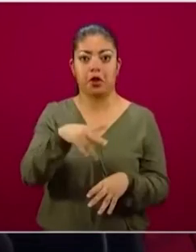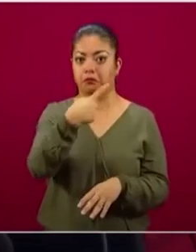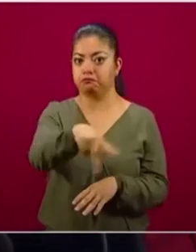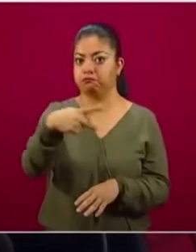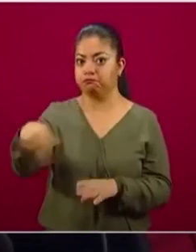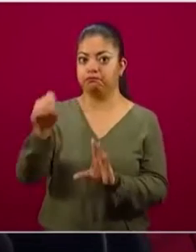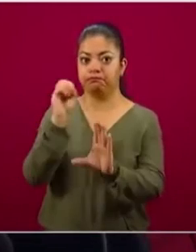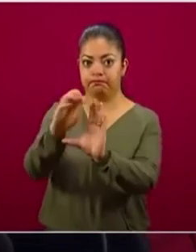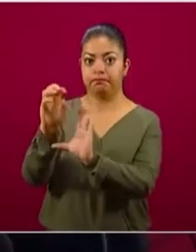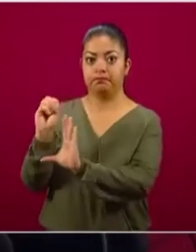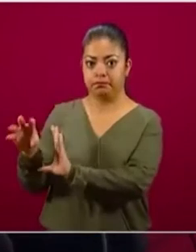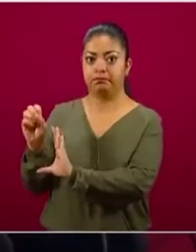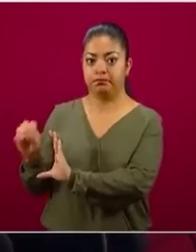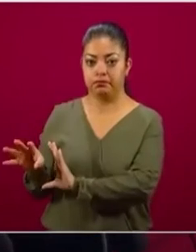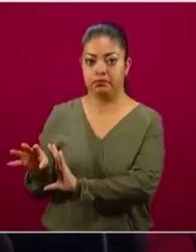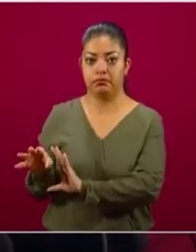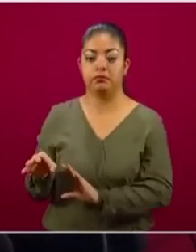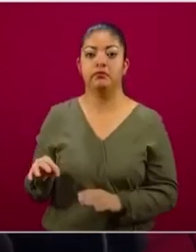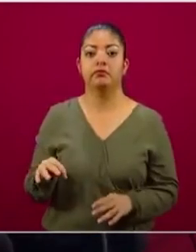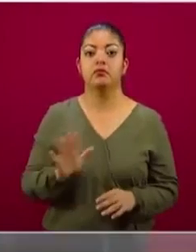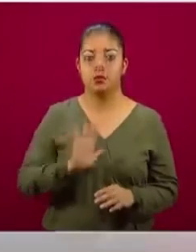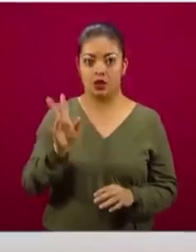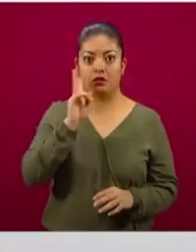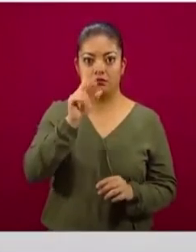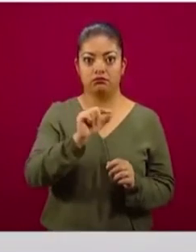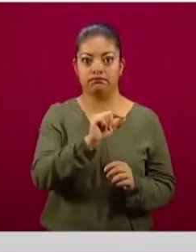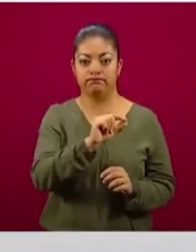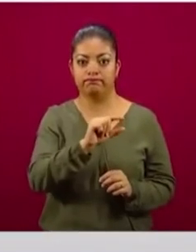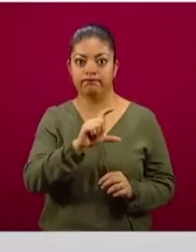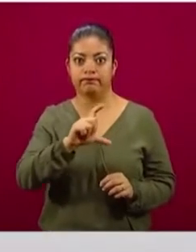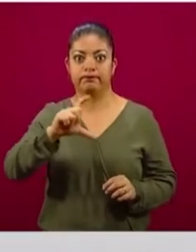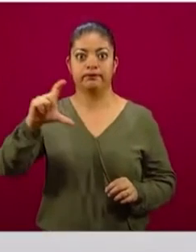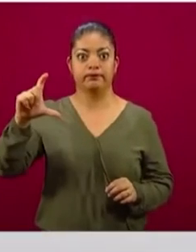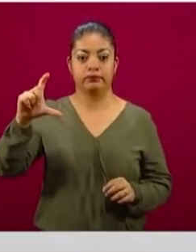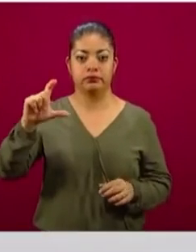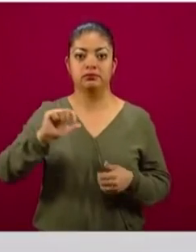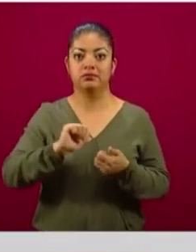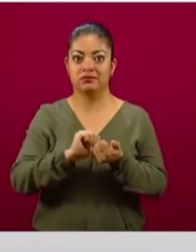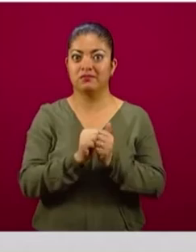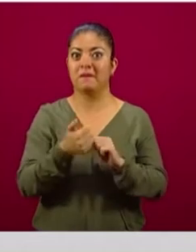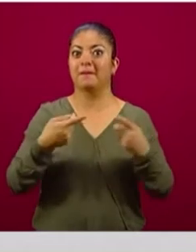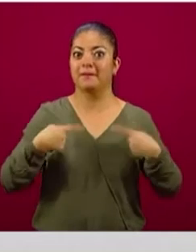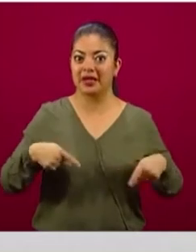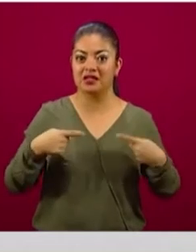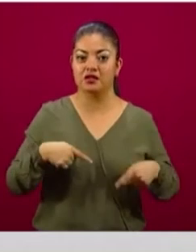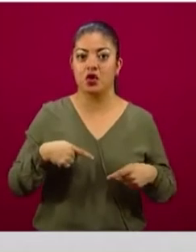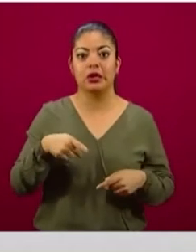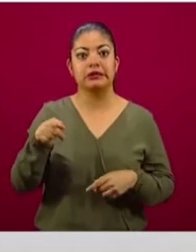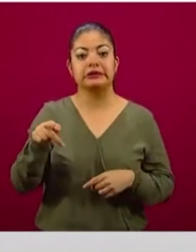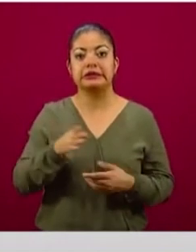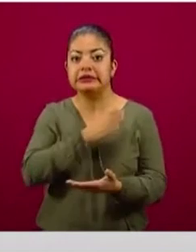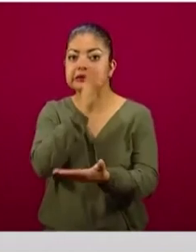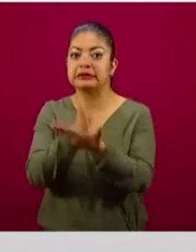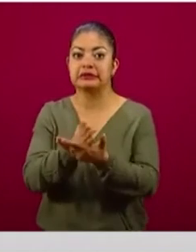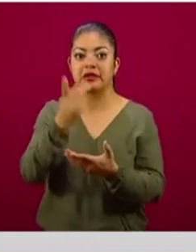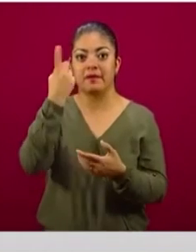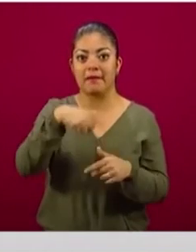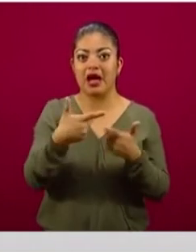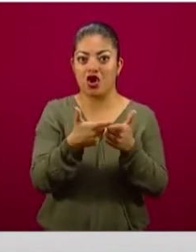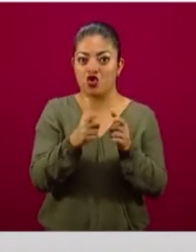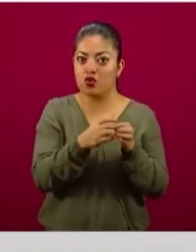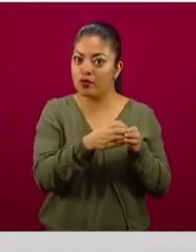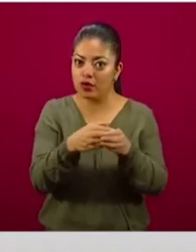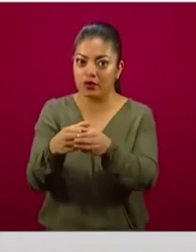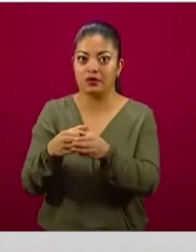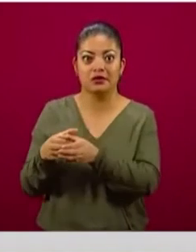está avanzando el proceso gradual de ir a actividades que la gente vaya activar las cuentas en grupos pequeños en